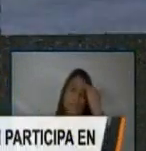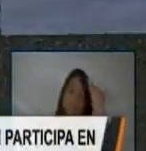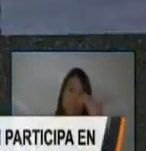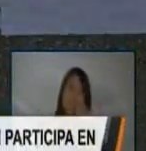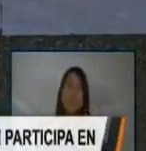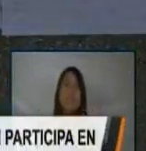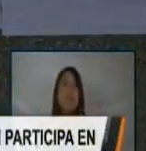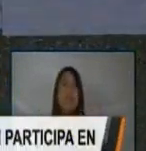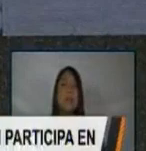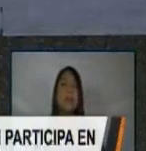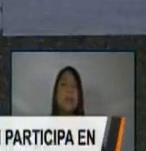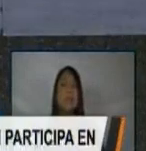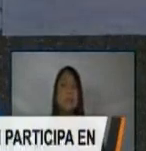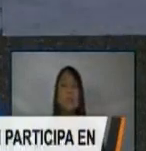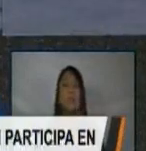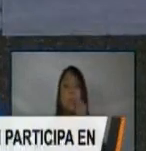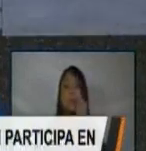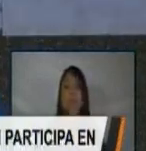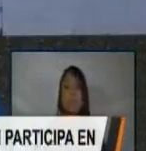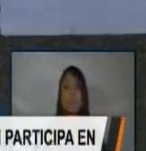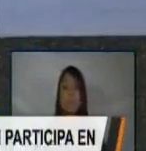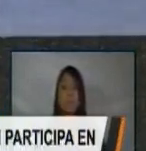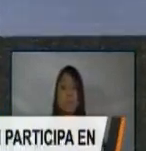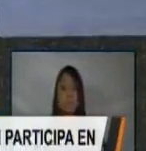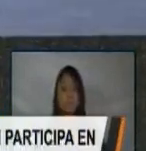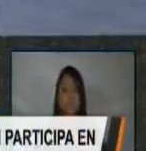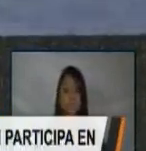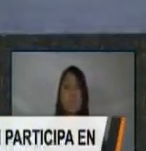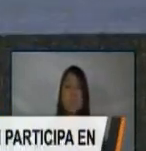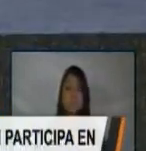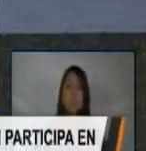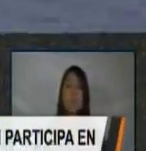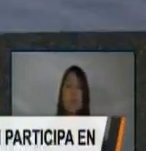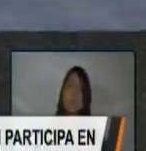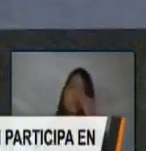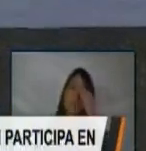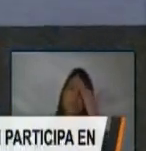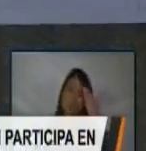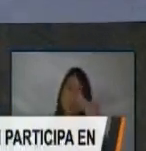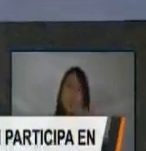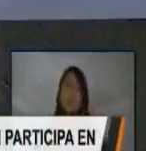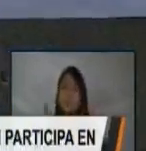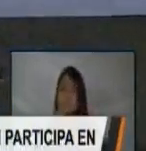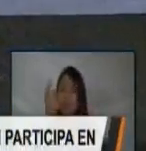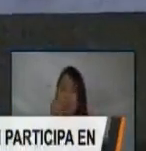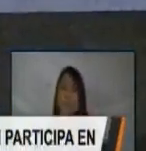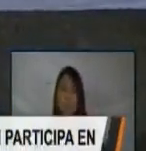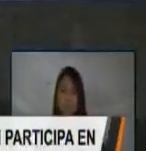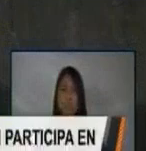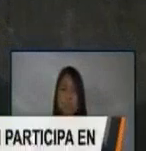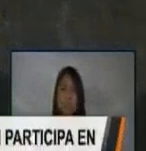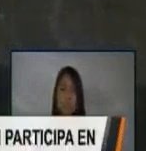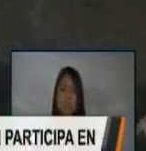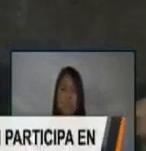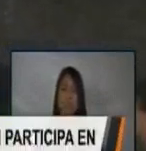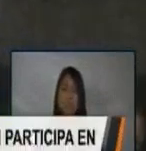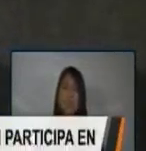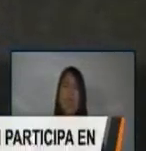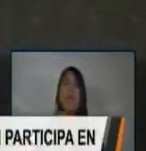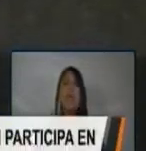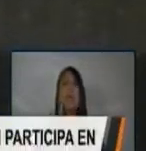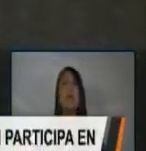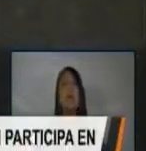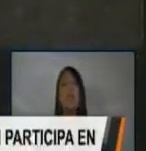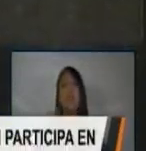ministro. Le agradezco profundamente el trabajo que ha coordinado a la UNESCO por